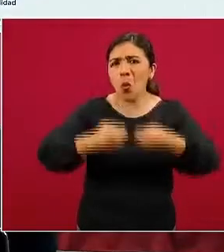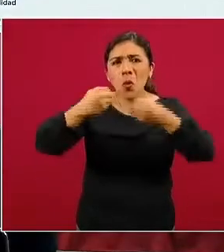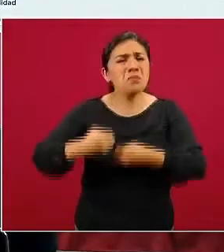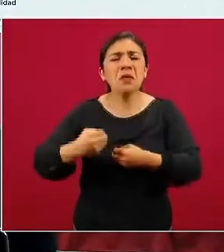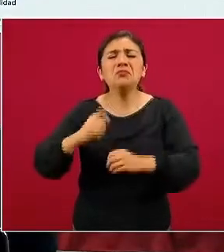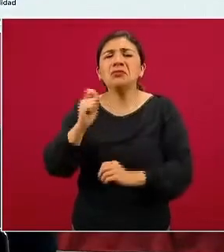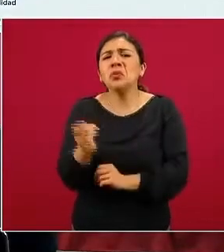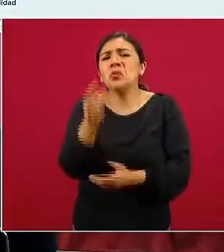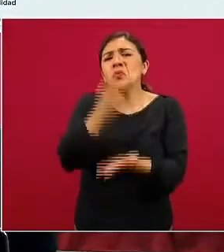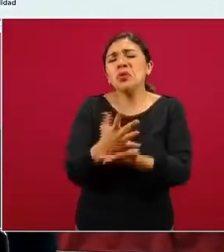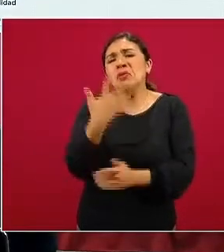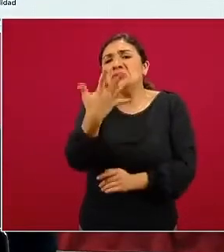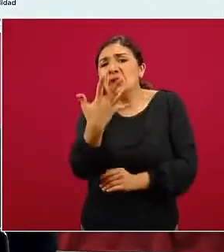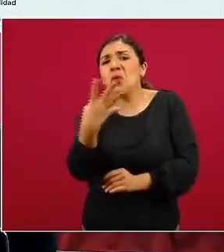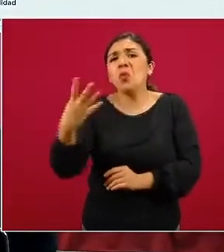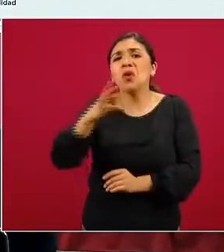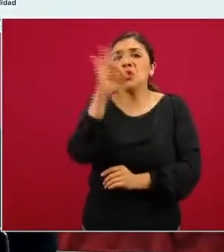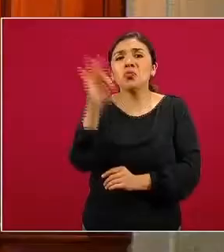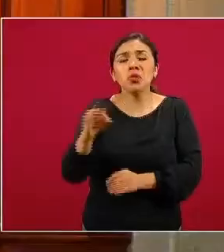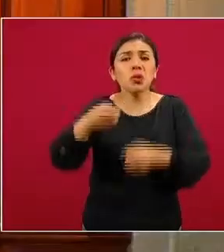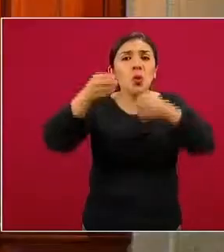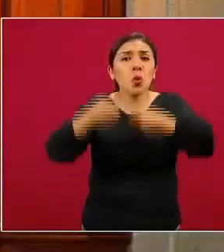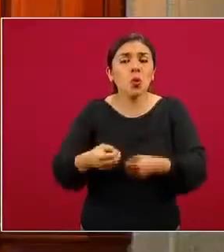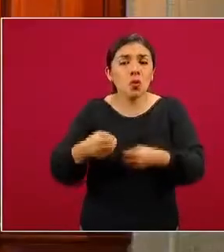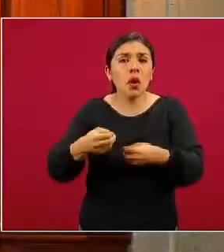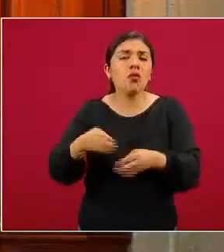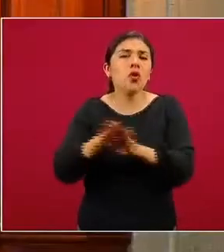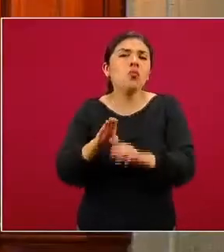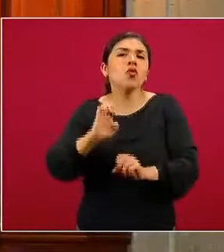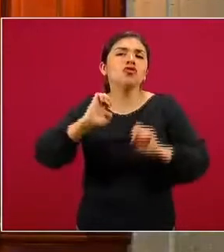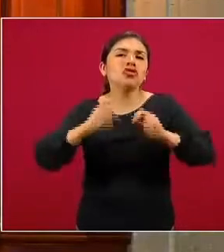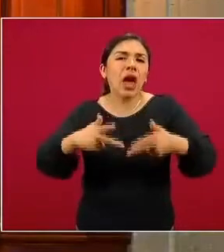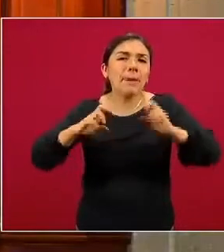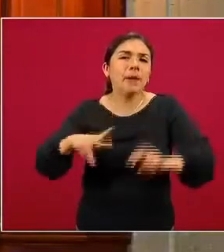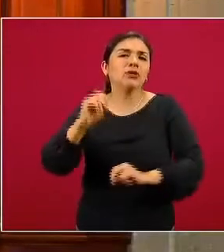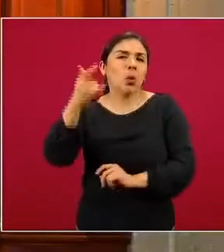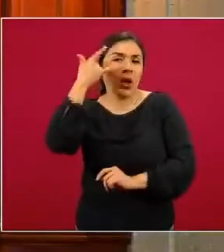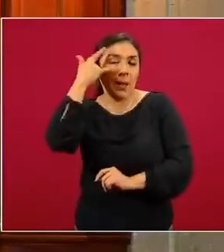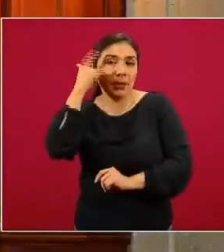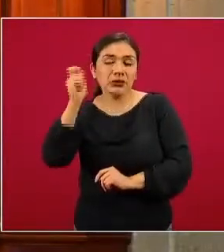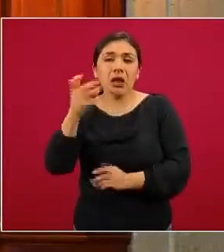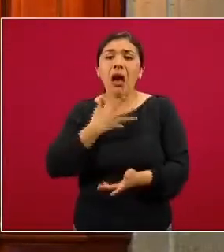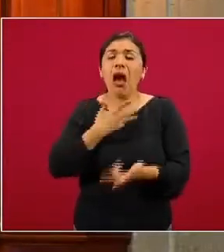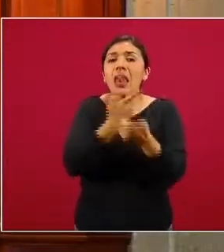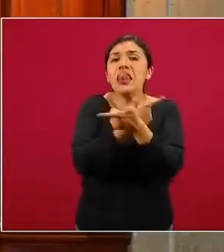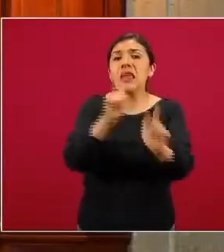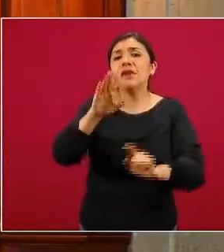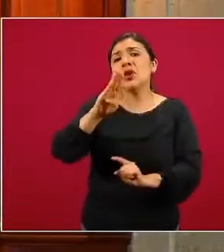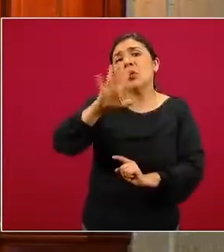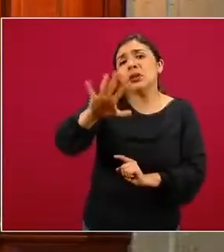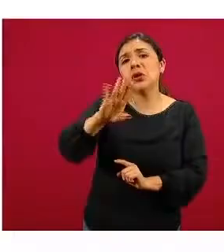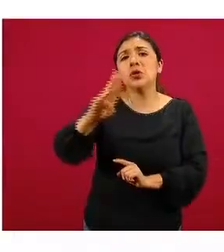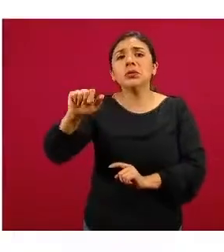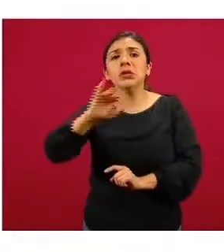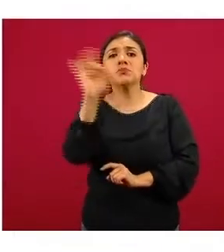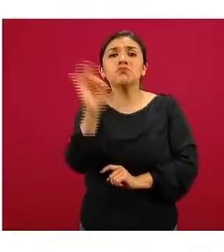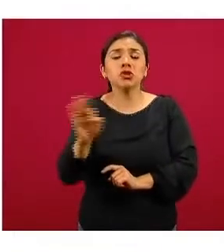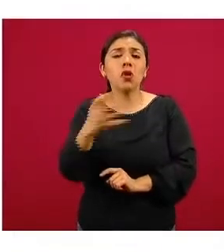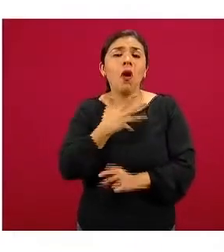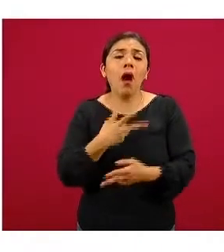un 5-4% de ocupación, lo cual deja lógicamente 95 y 96% de